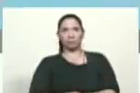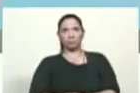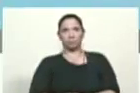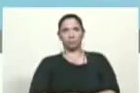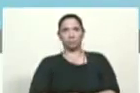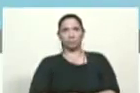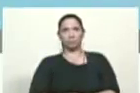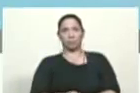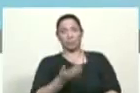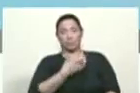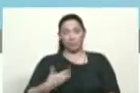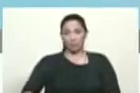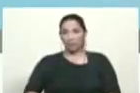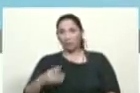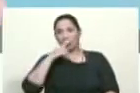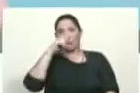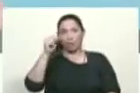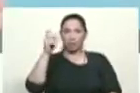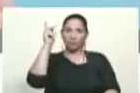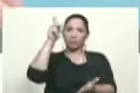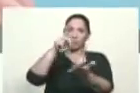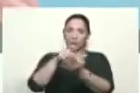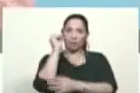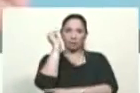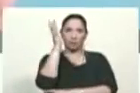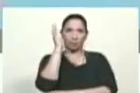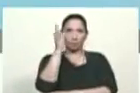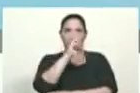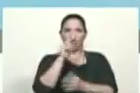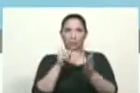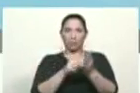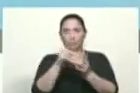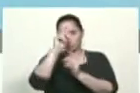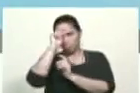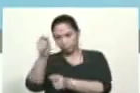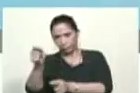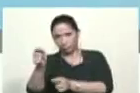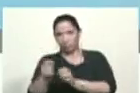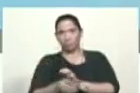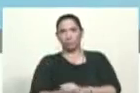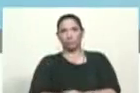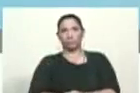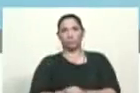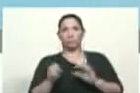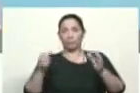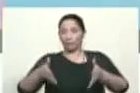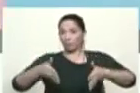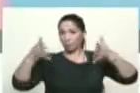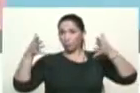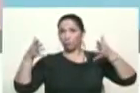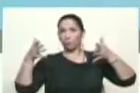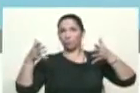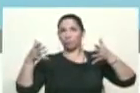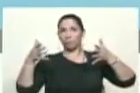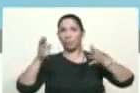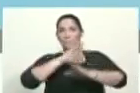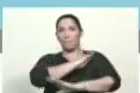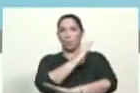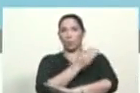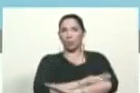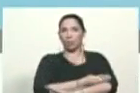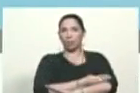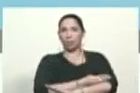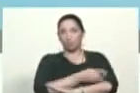El presidente Maduro fue a la Asamblea Nacional, lo reconoció el triunfo de ese poder,